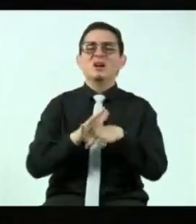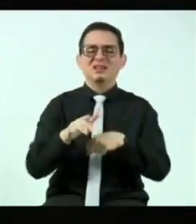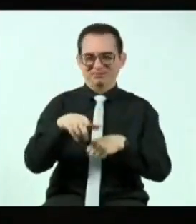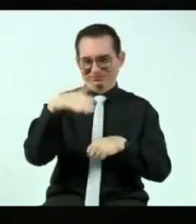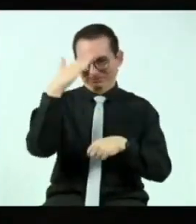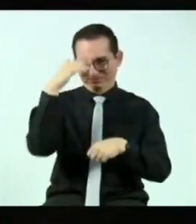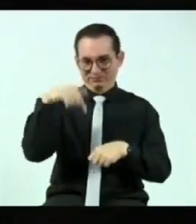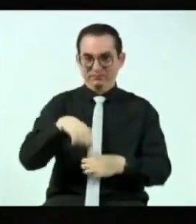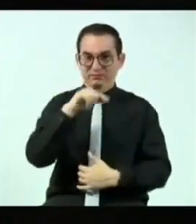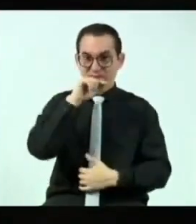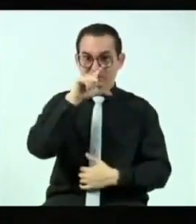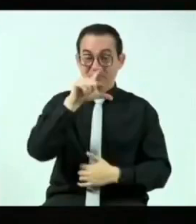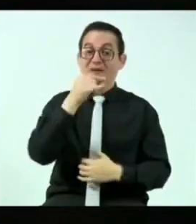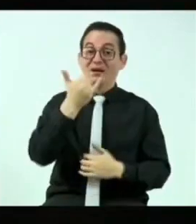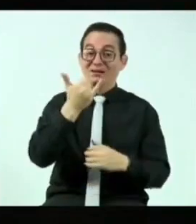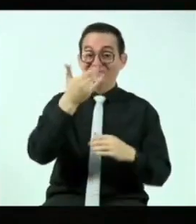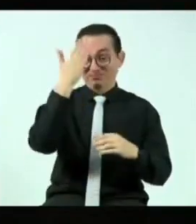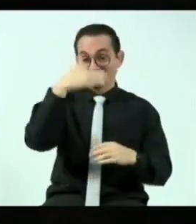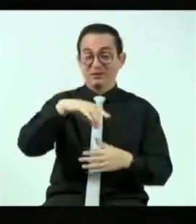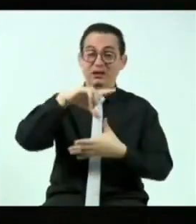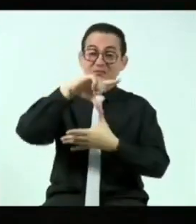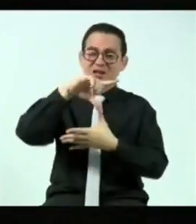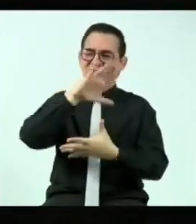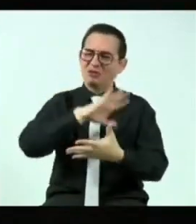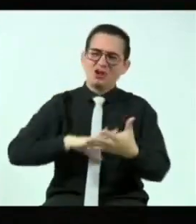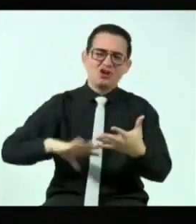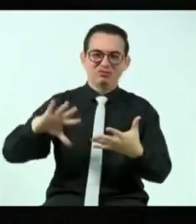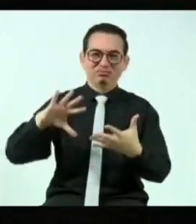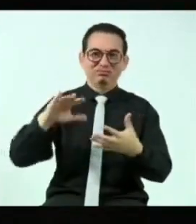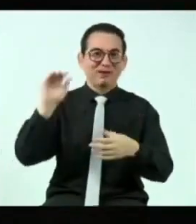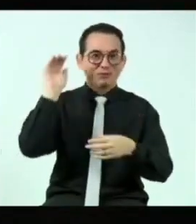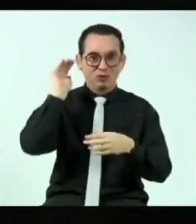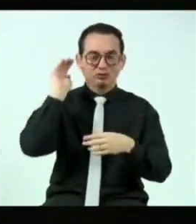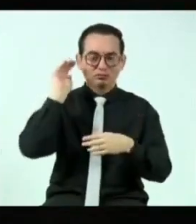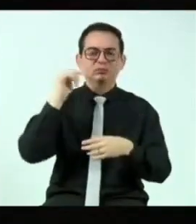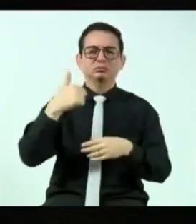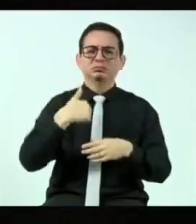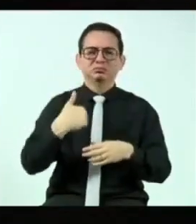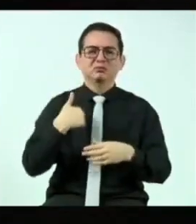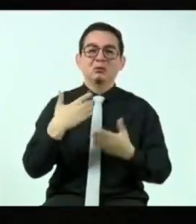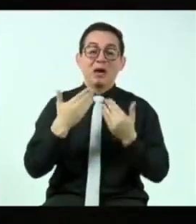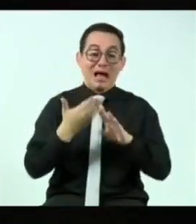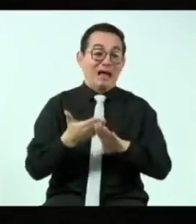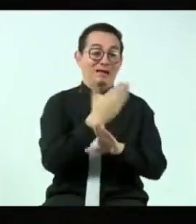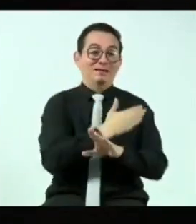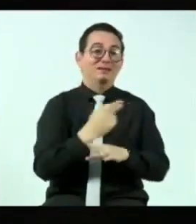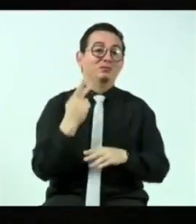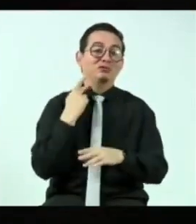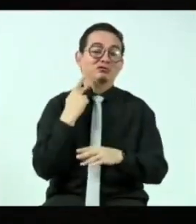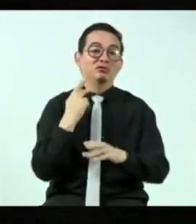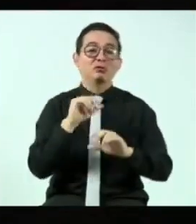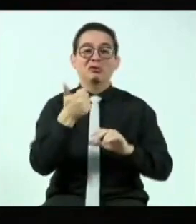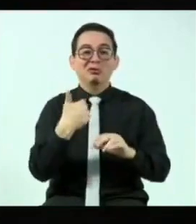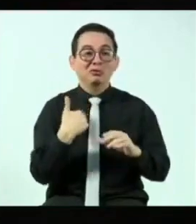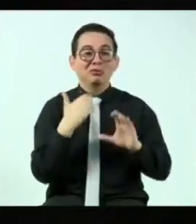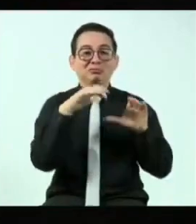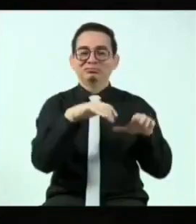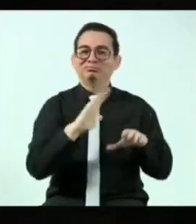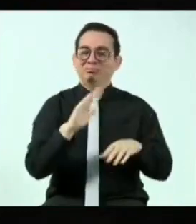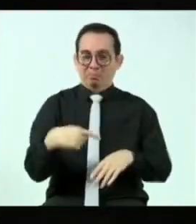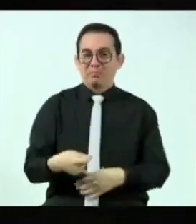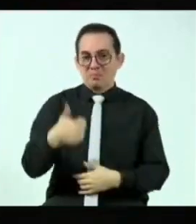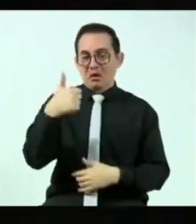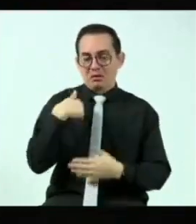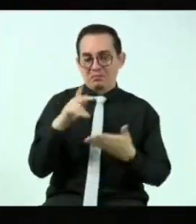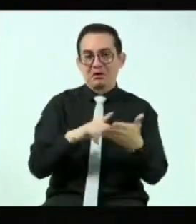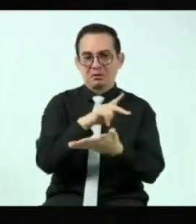Jalisco sino de latinoamérica nunca he tenido militancia en ningún partido político nunca